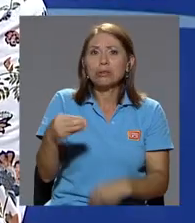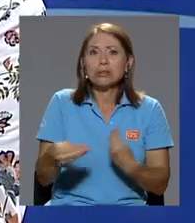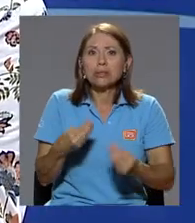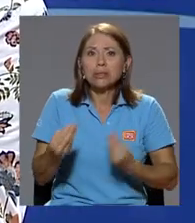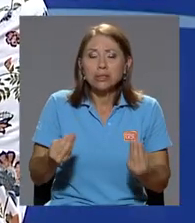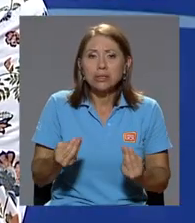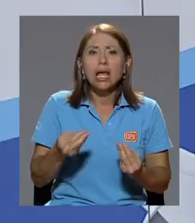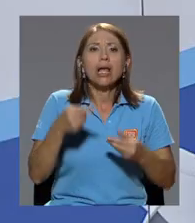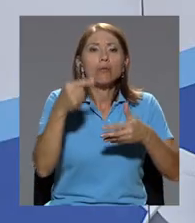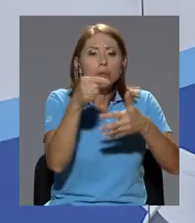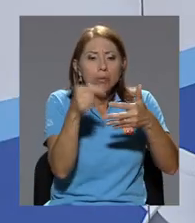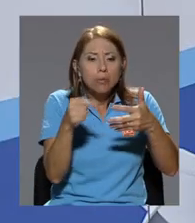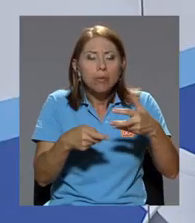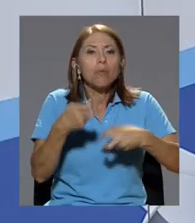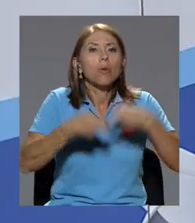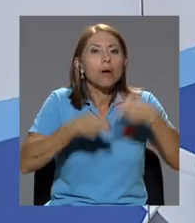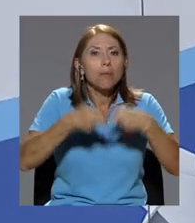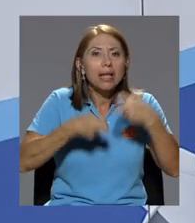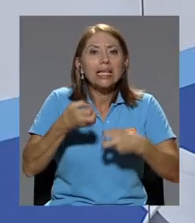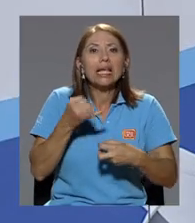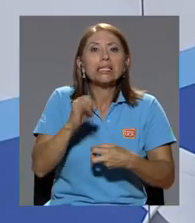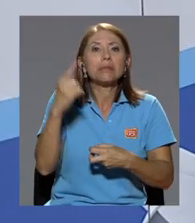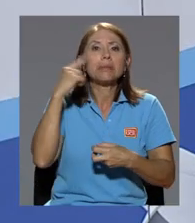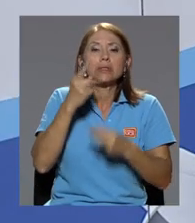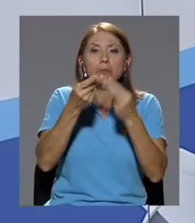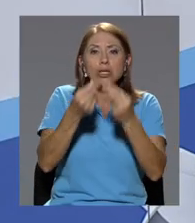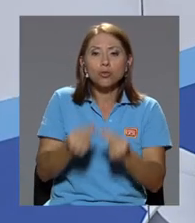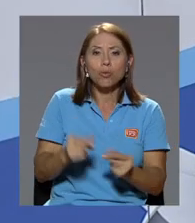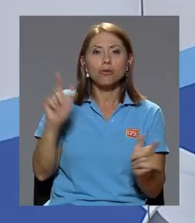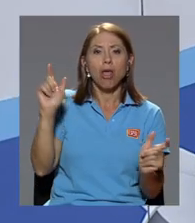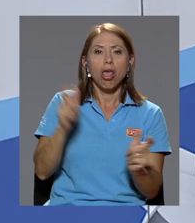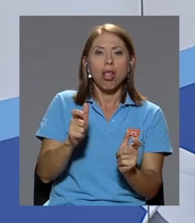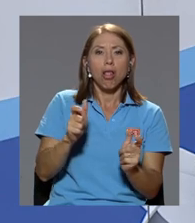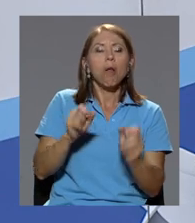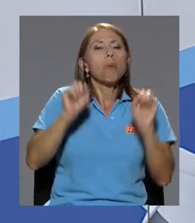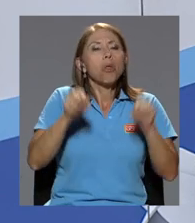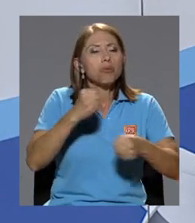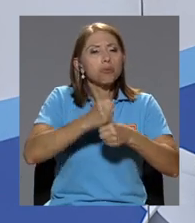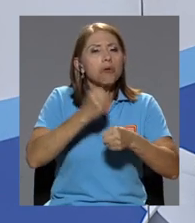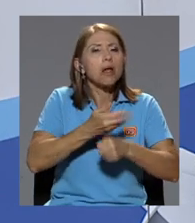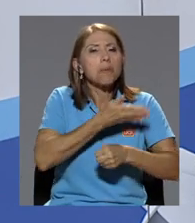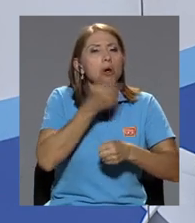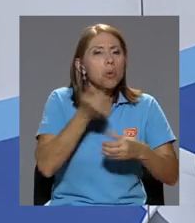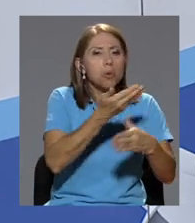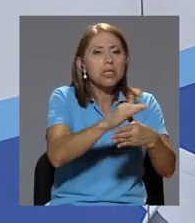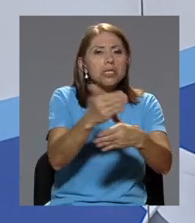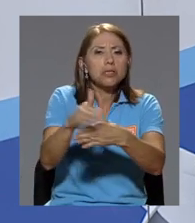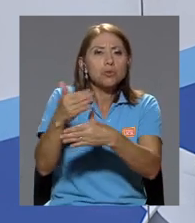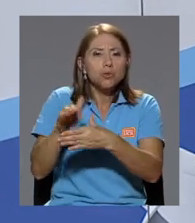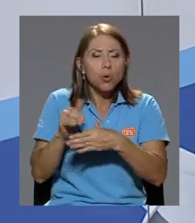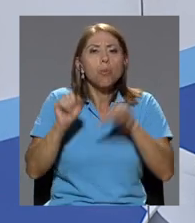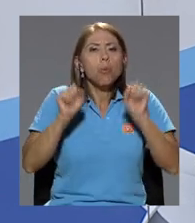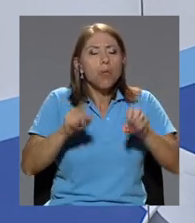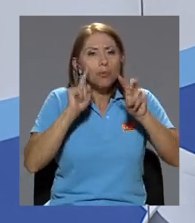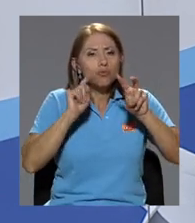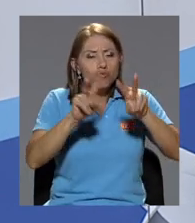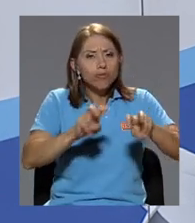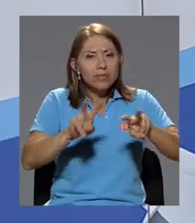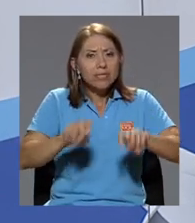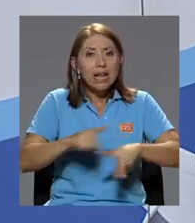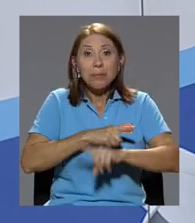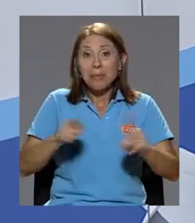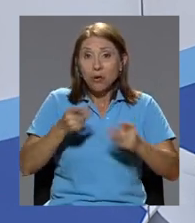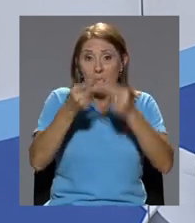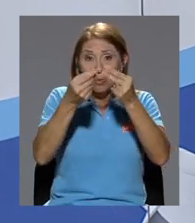las problemáticas que tocan cuando se recorta el presupuesto podemos trabajar una mejor distribución podemos hacer análisis para poder revisarlos pero el hecho de